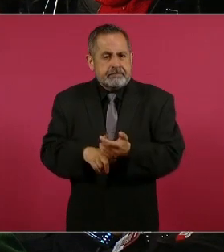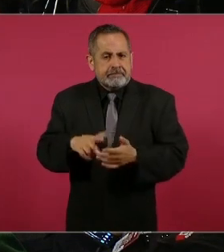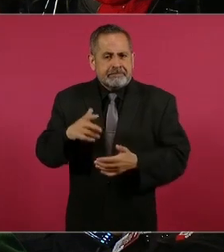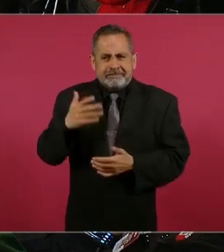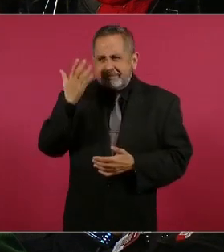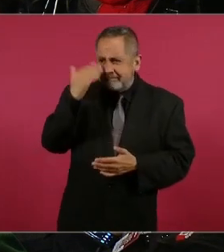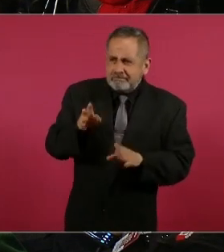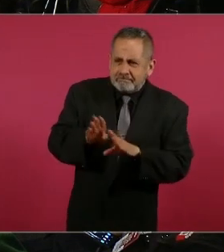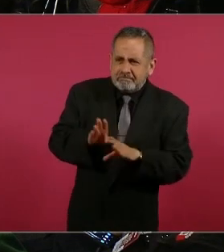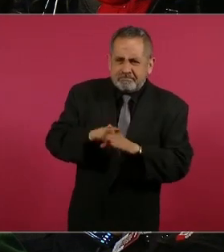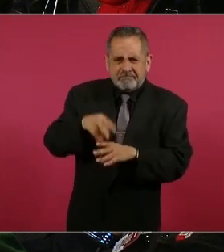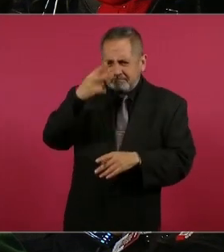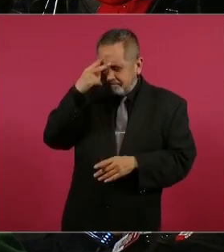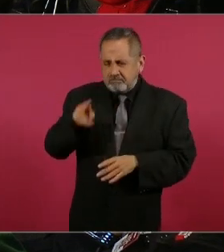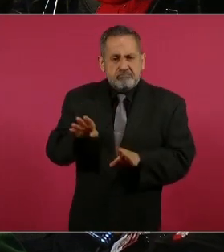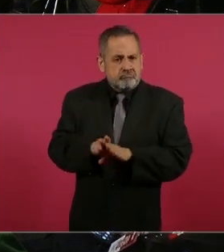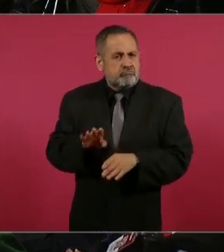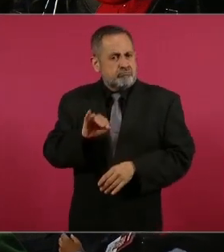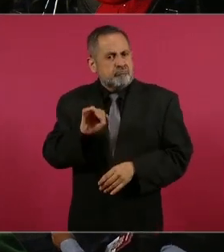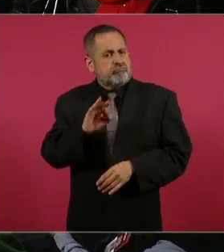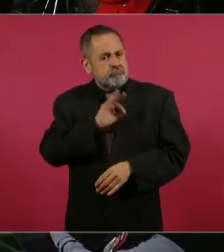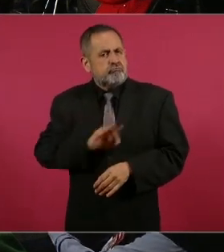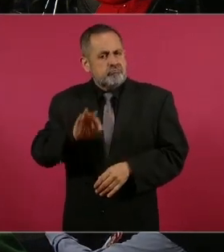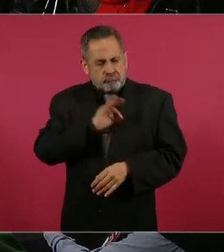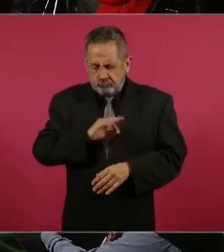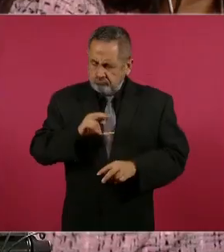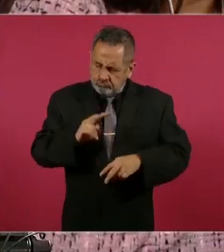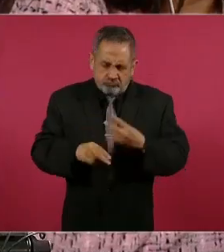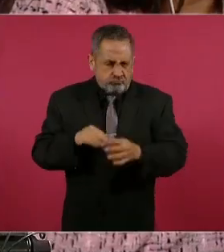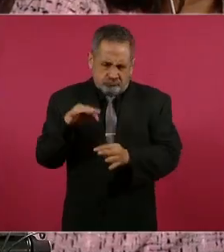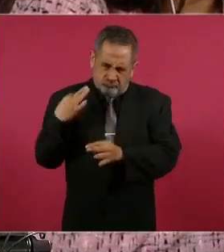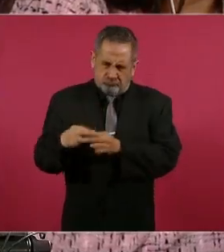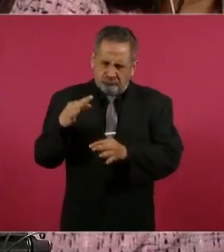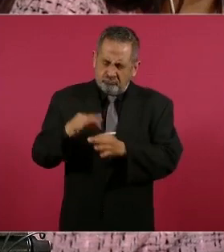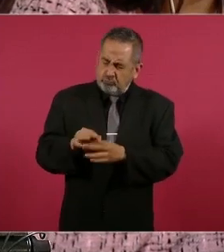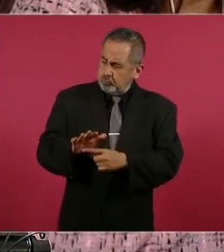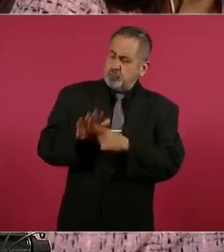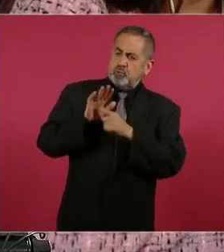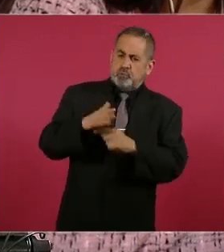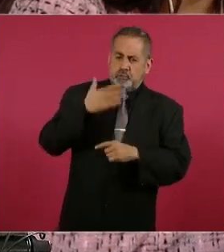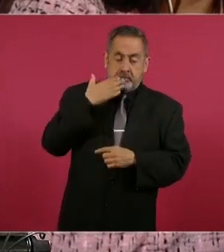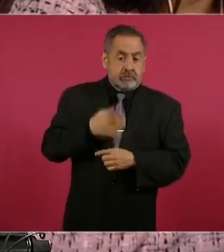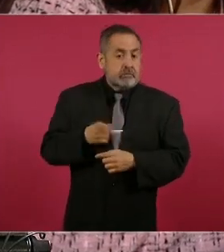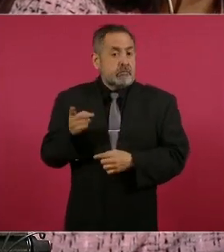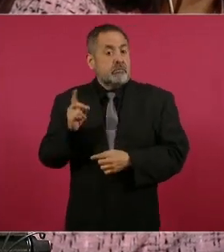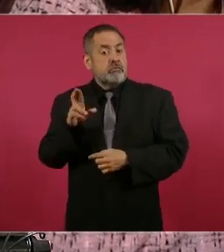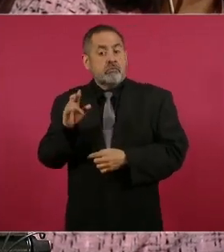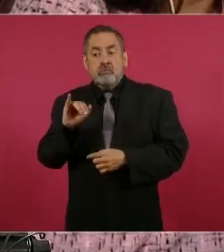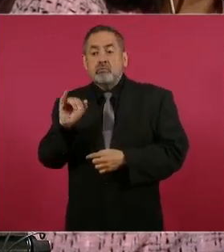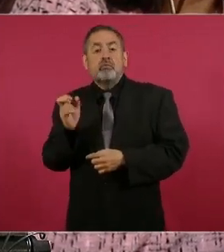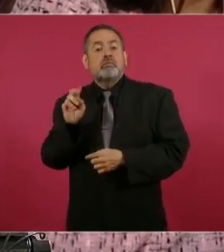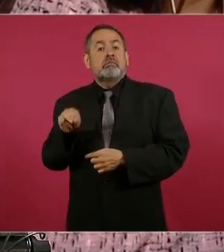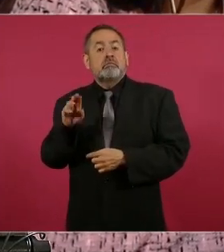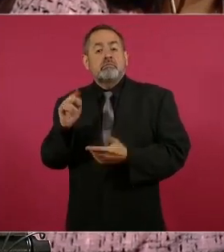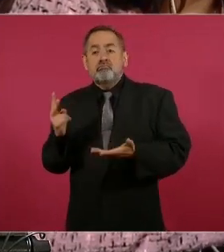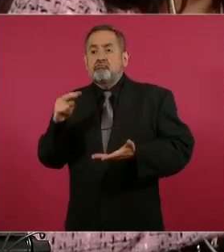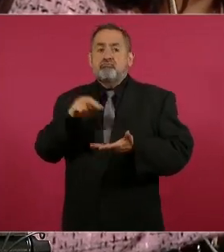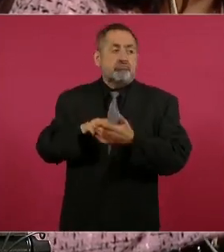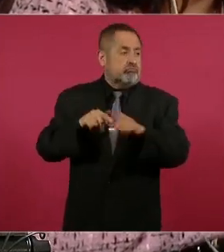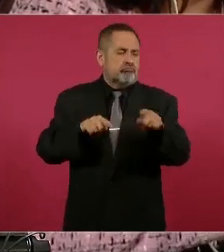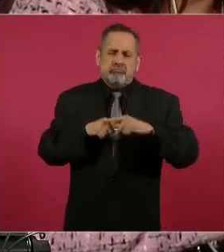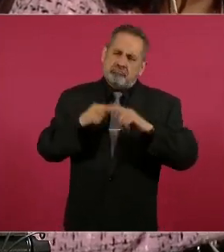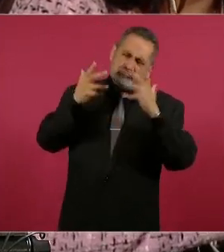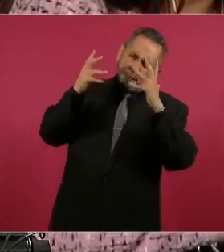saber qué está pasando con México, porque México sí lo está logrando y de manera ejemplar, puesto que el doctor Juan Manuel Quijada fue